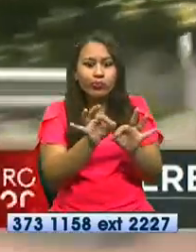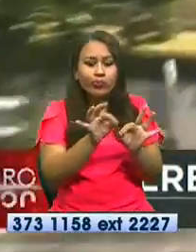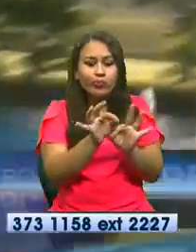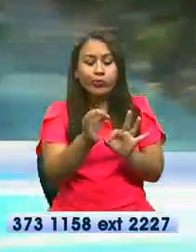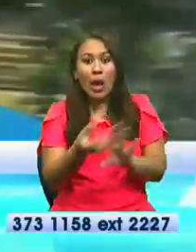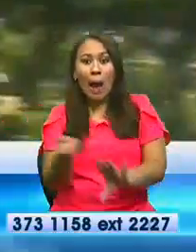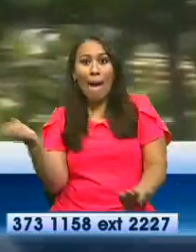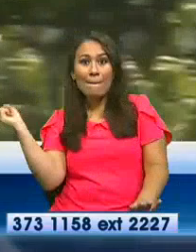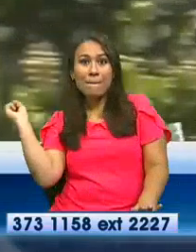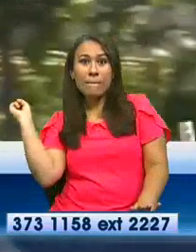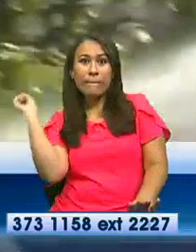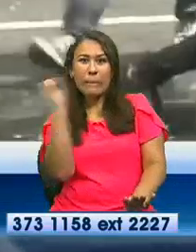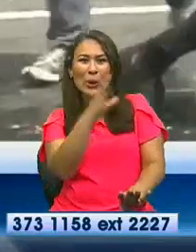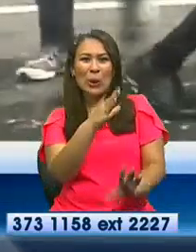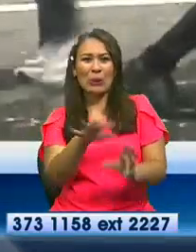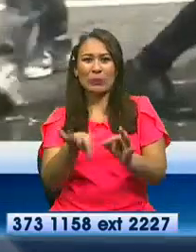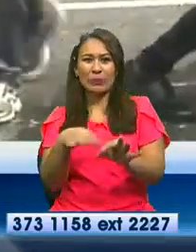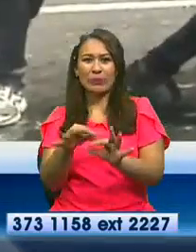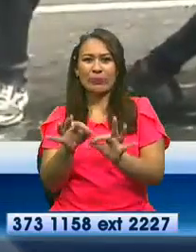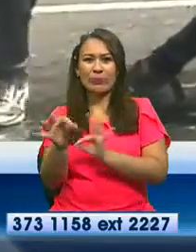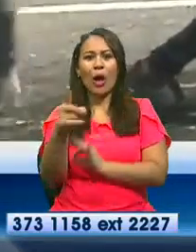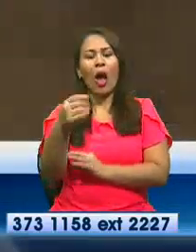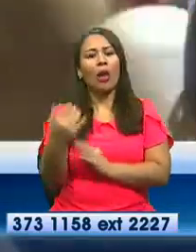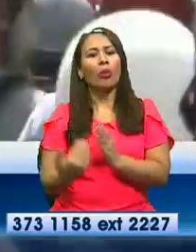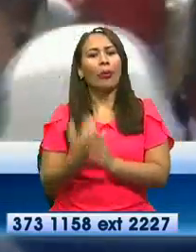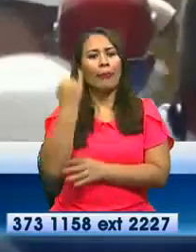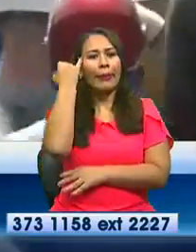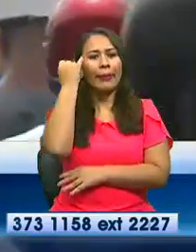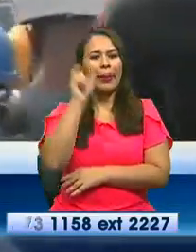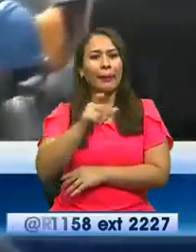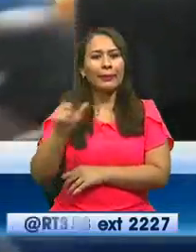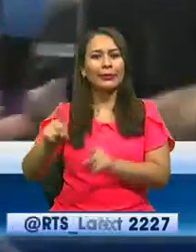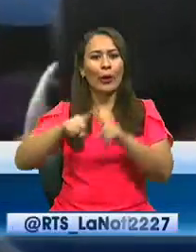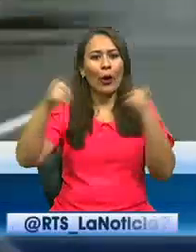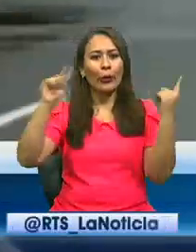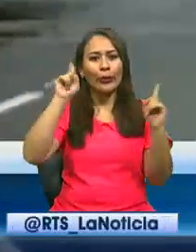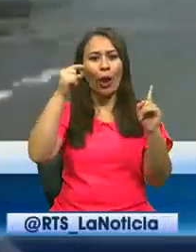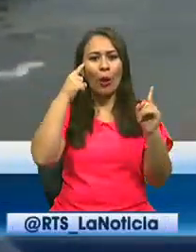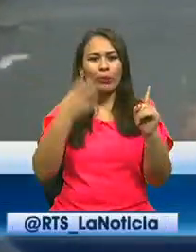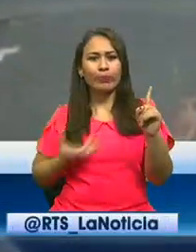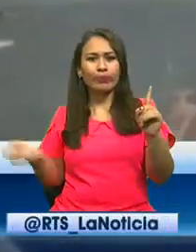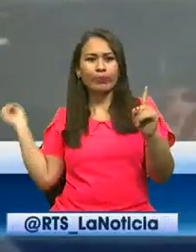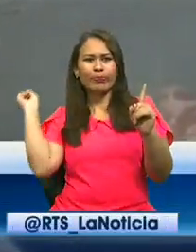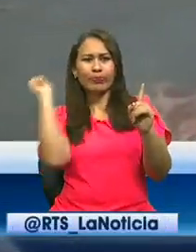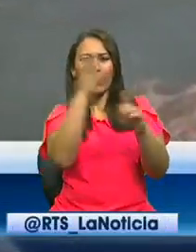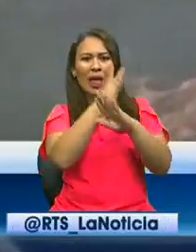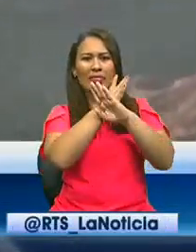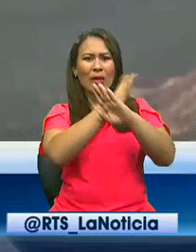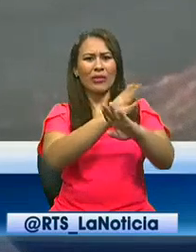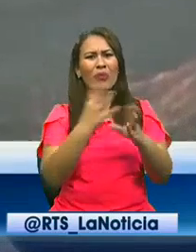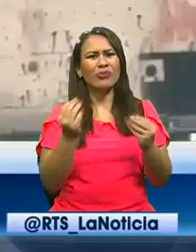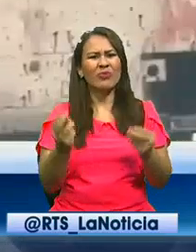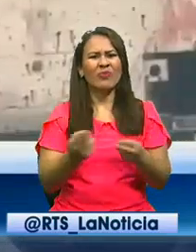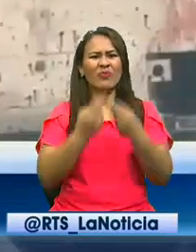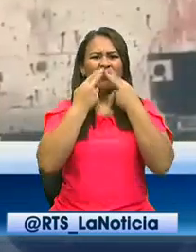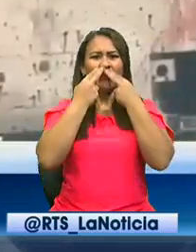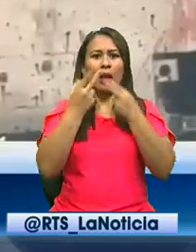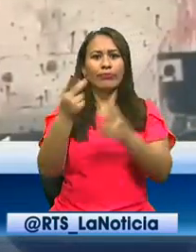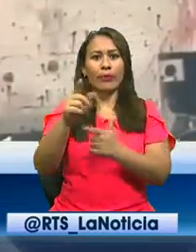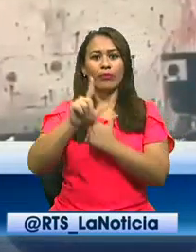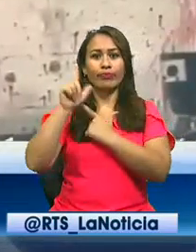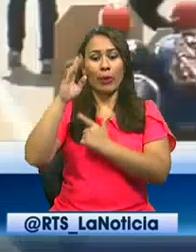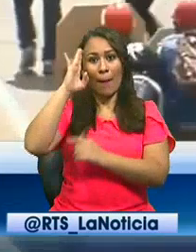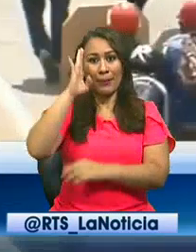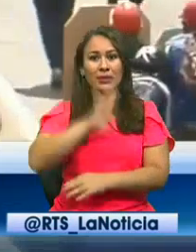Se tratan de las llamadas Puputov, la nueva arma que están usando grupos de opositores para defenderse de los fuertes ataques de la Guardia Nacional, en una